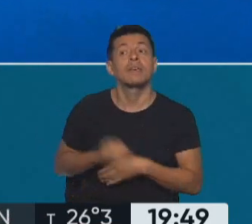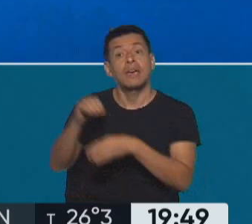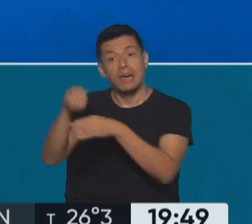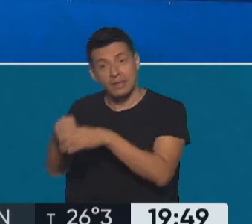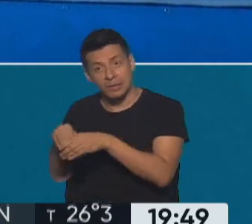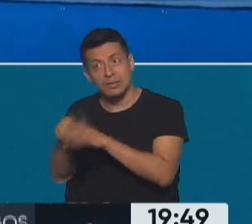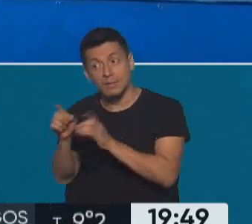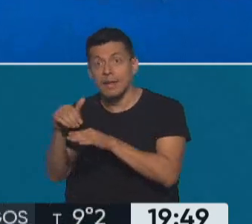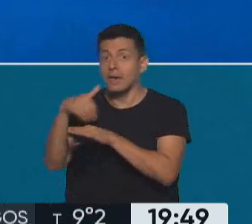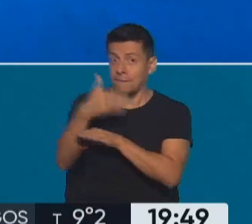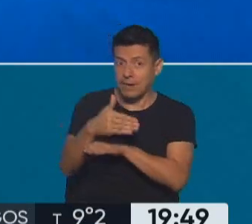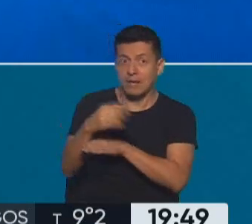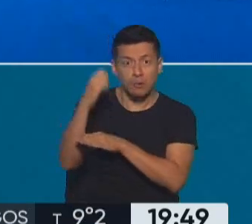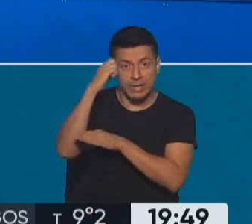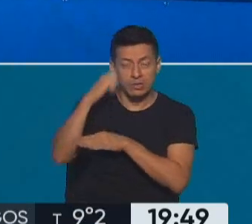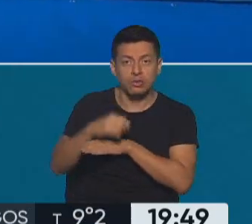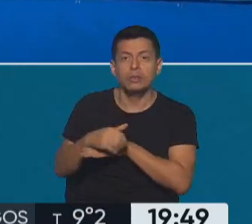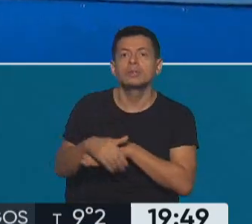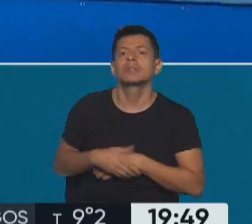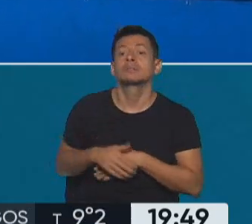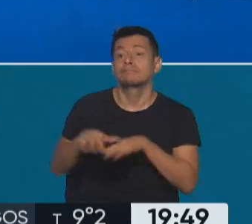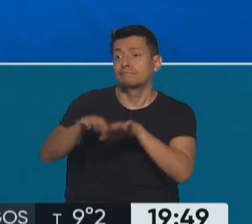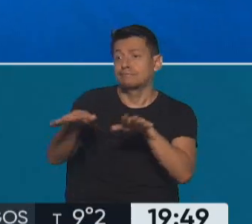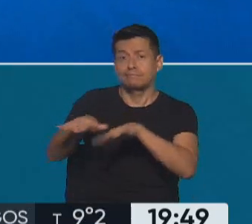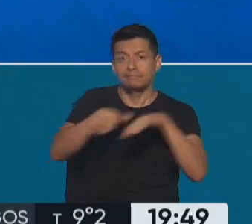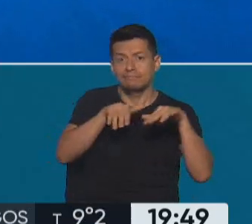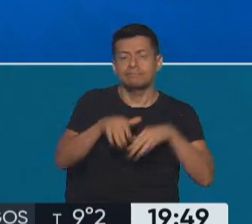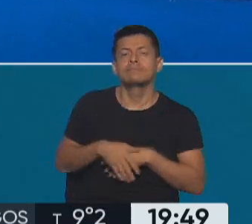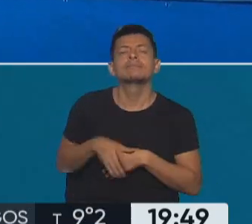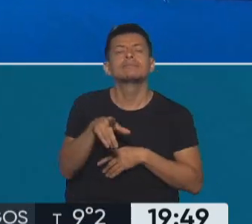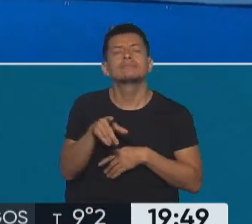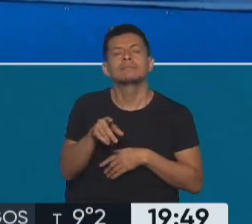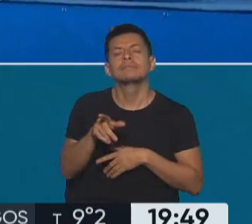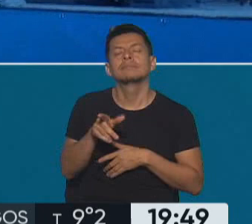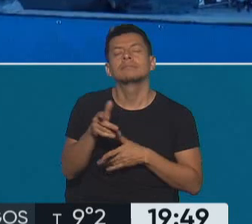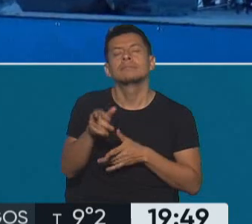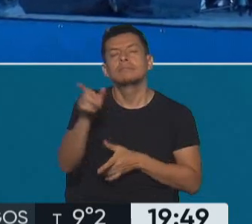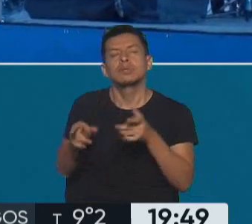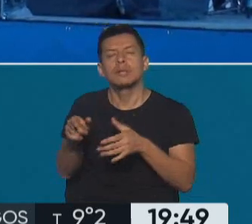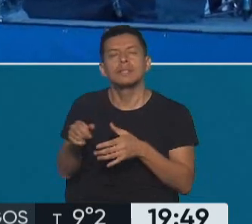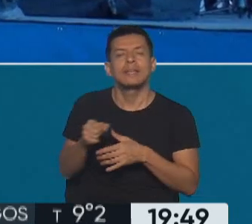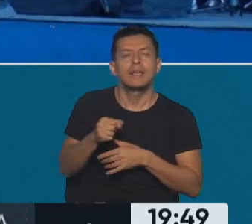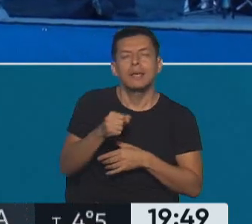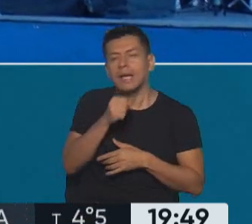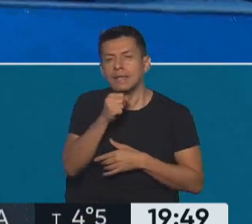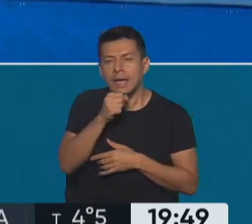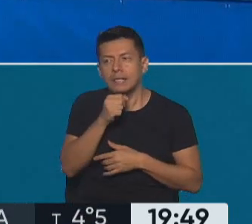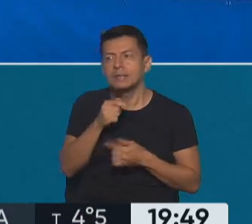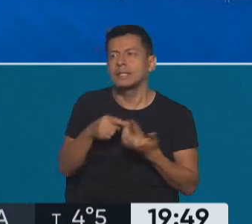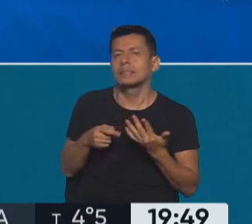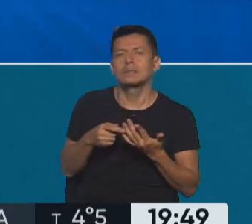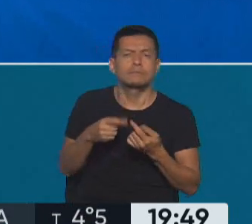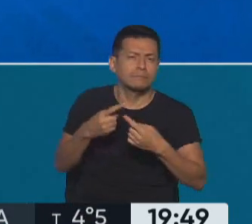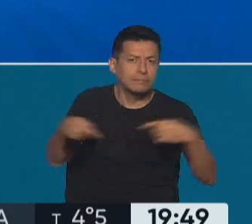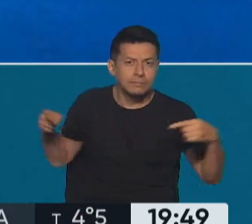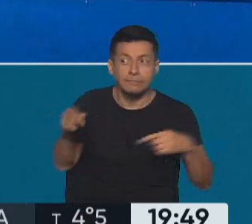que pasa ahora afuera sobre el escenario. Vamos a escuchar parte de los artistas, de los, podríamos decir,